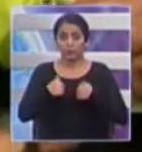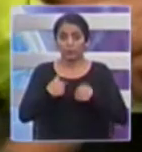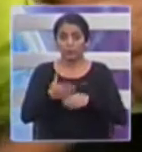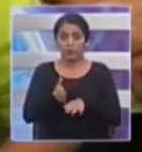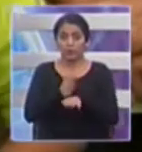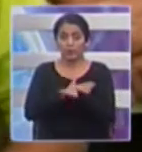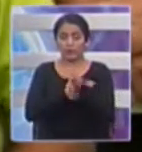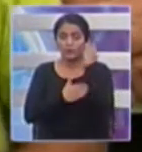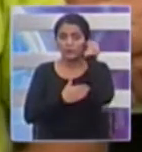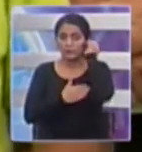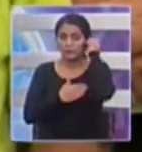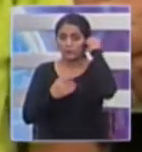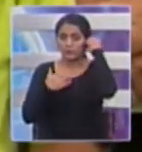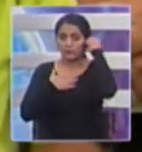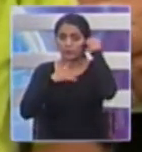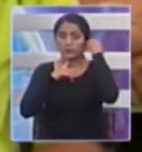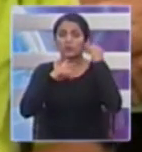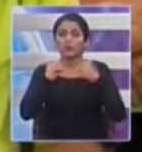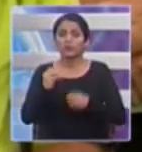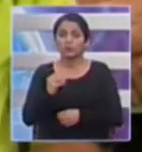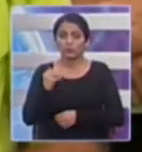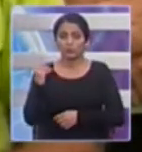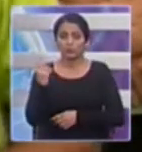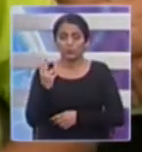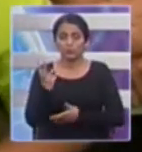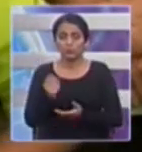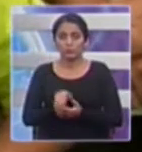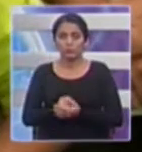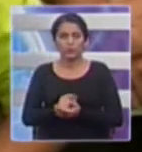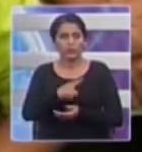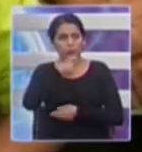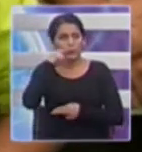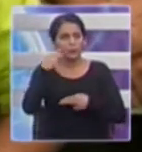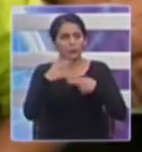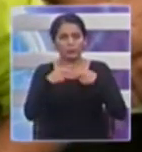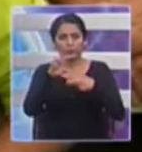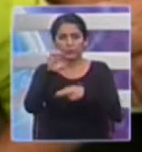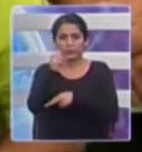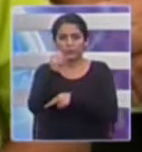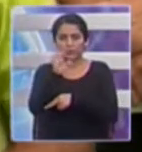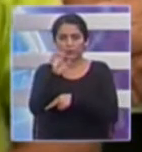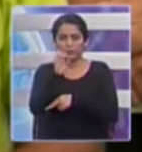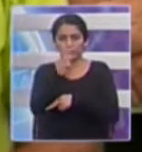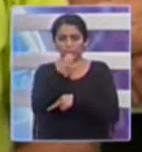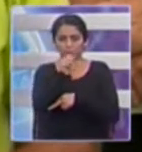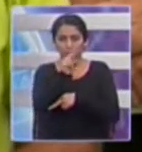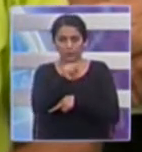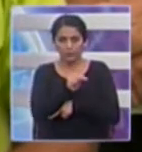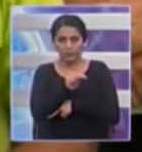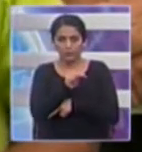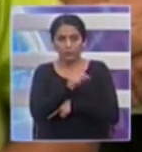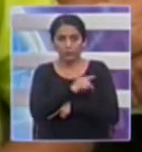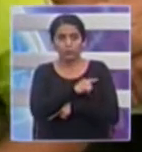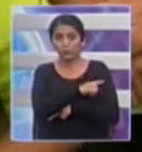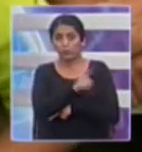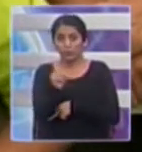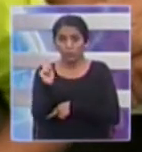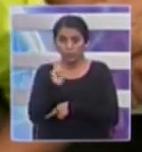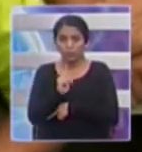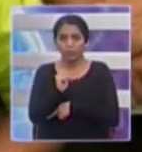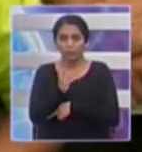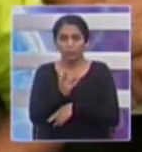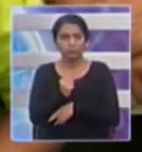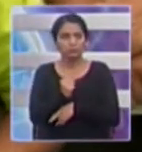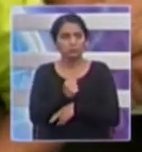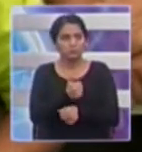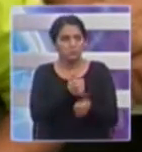Rivera Arauz, mi tío. También de Esteban Albornoz Ventimilla. Todos han